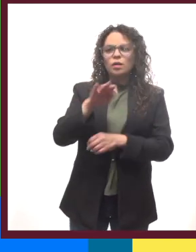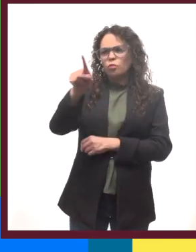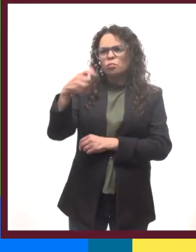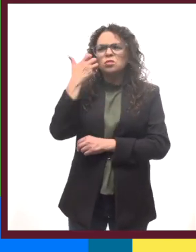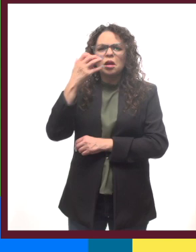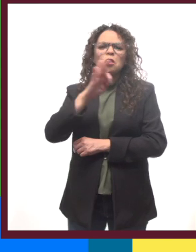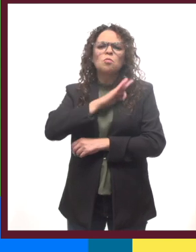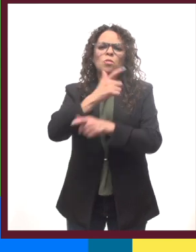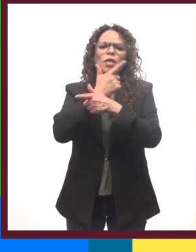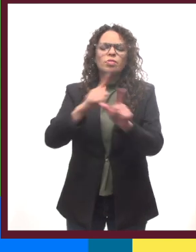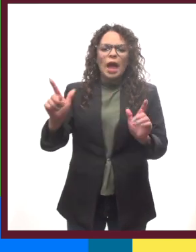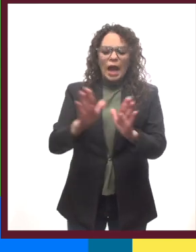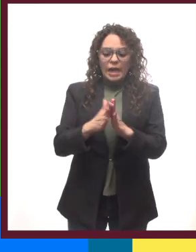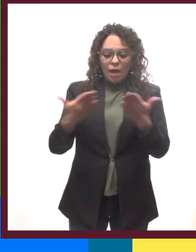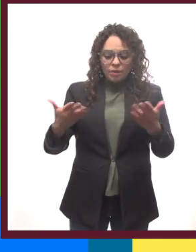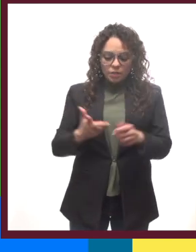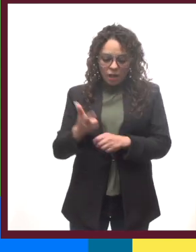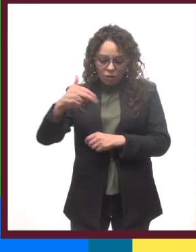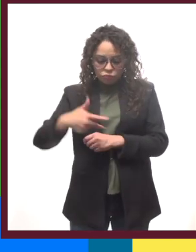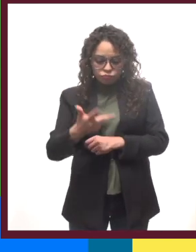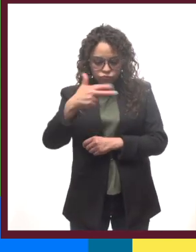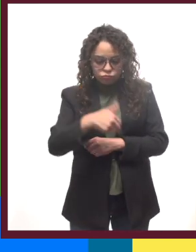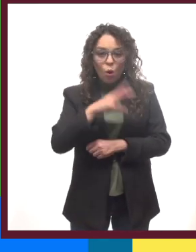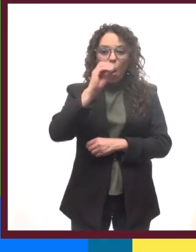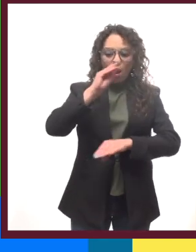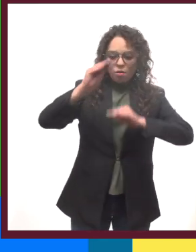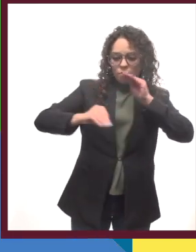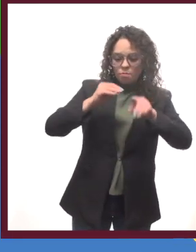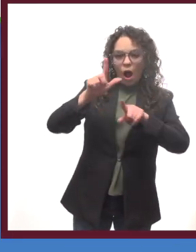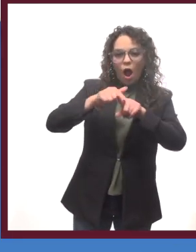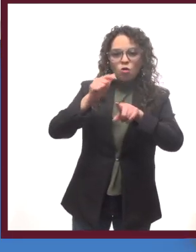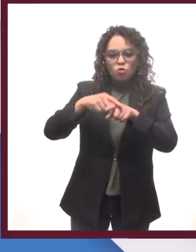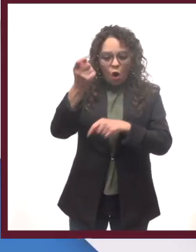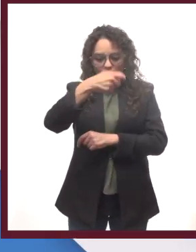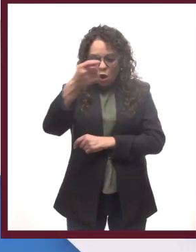Si quieres, puedes usar recortes de revistas o meterle color.